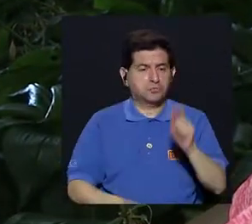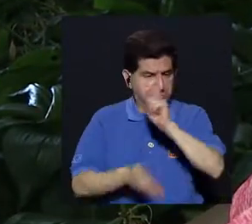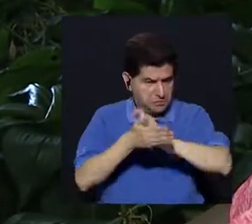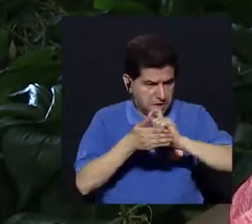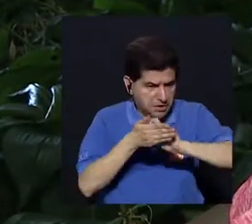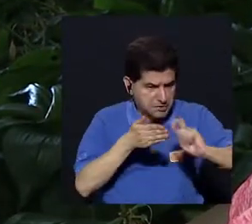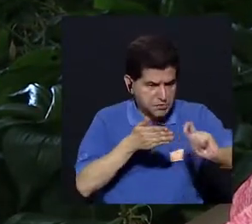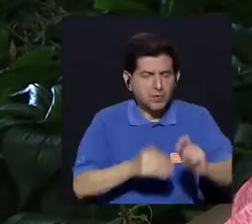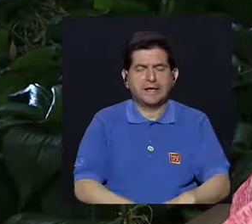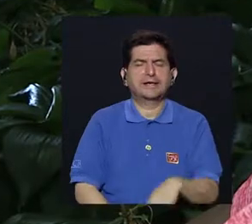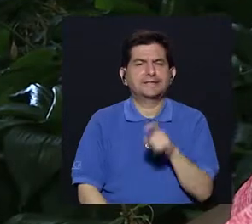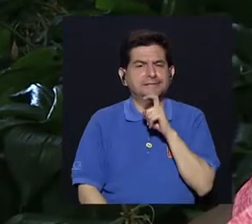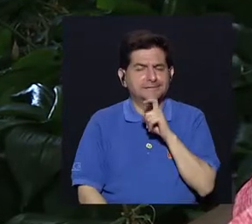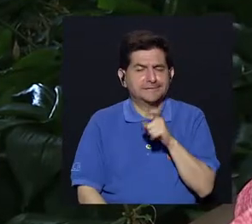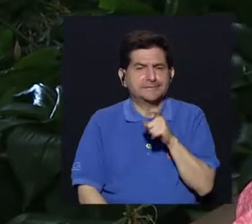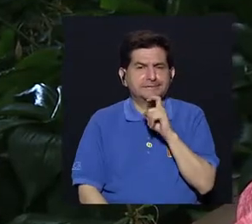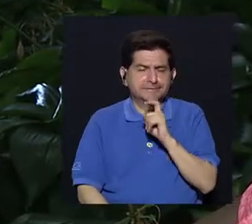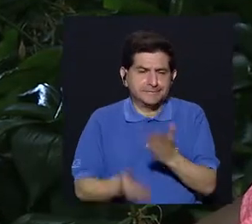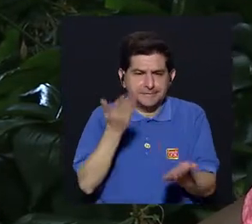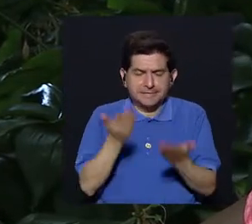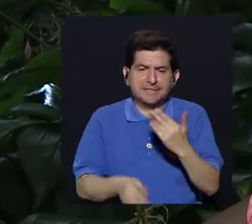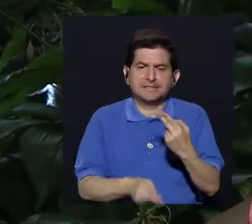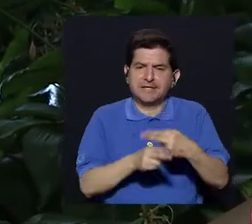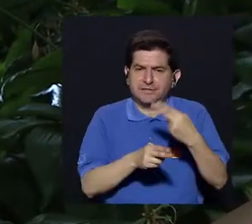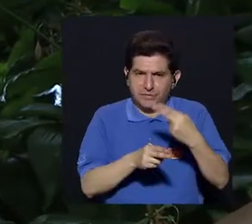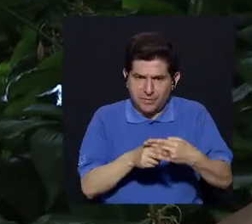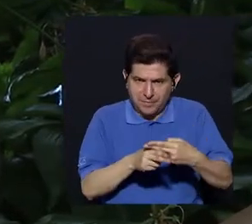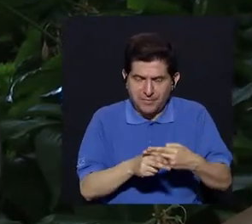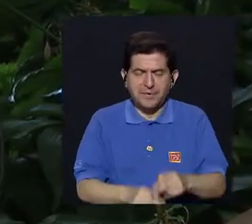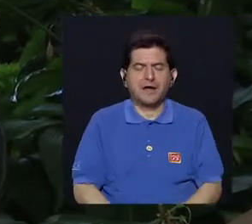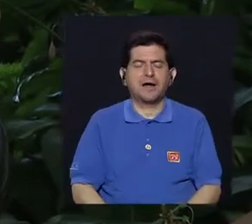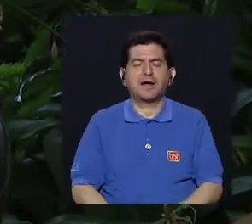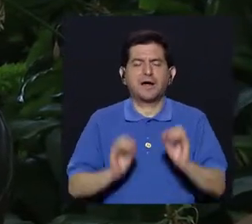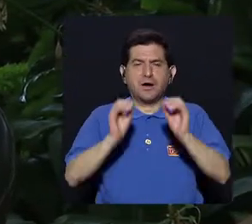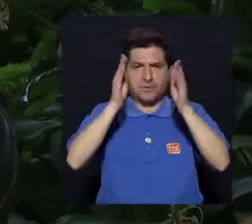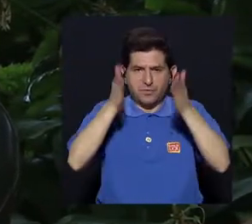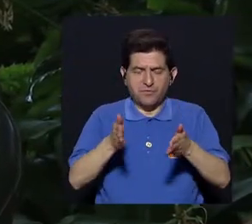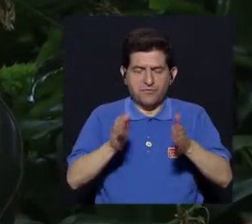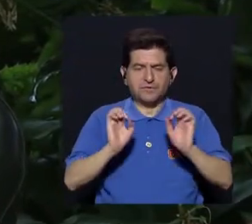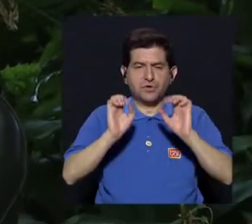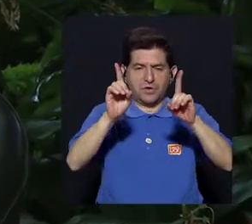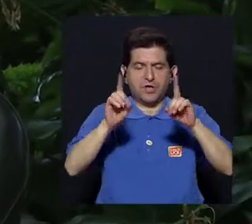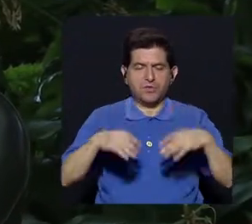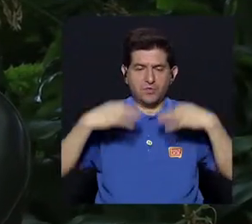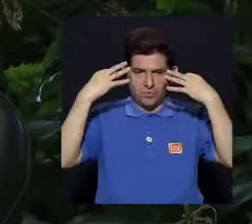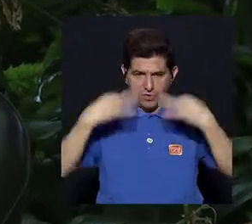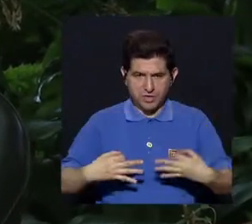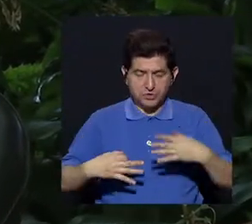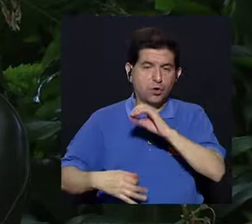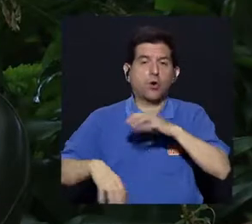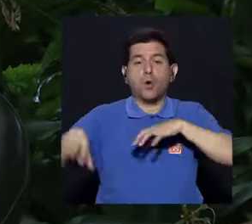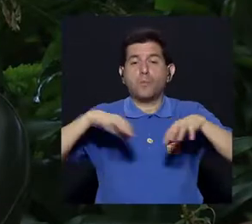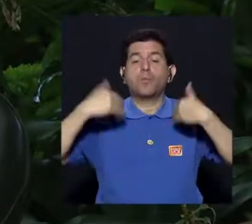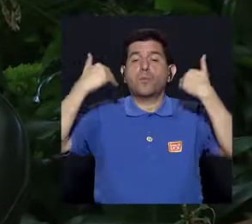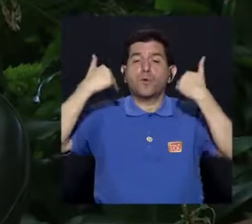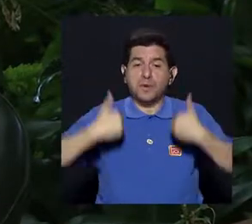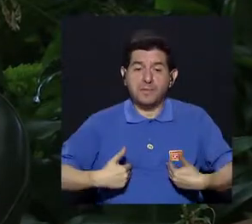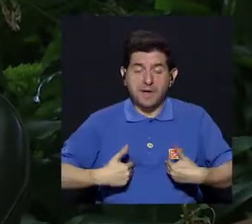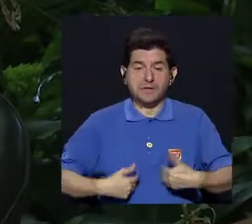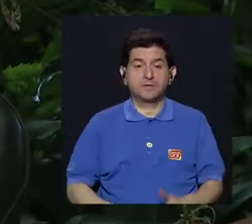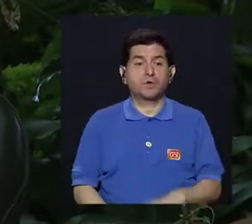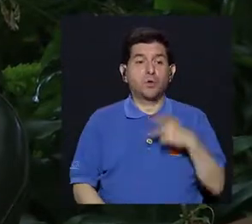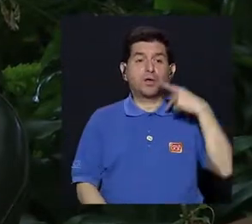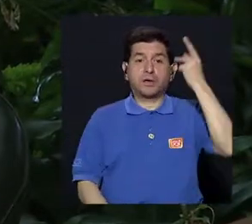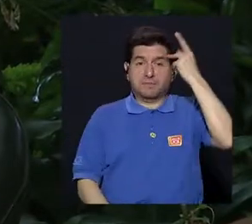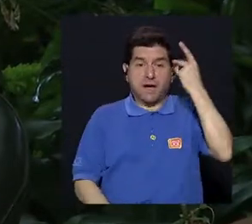educación primaria, es más difícil, ¿verdad?, que se nombren profesores de educación física o de movimiento humano,